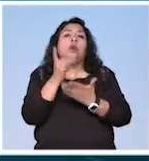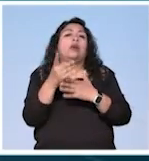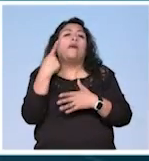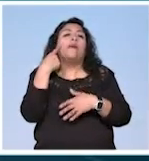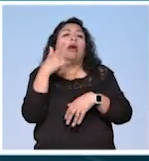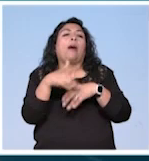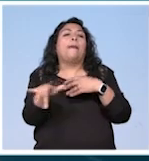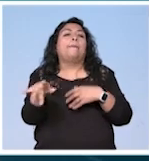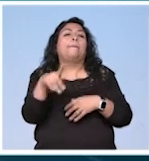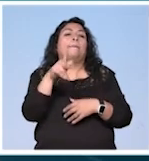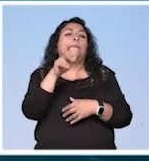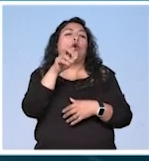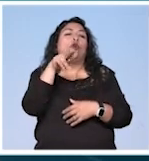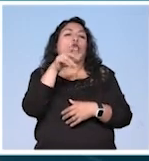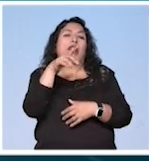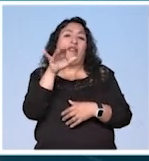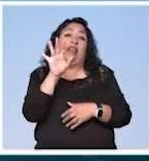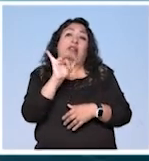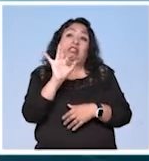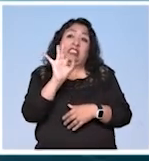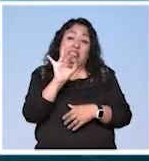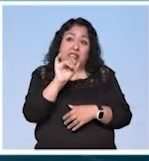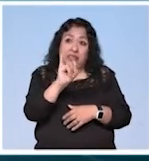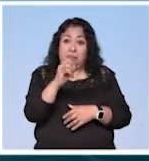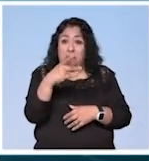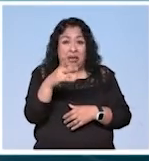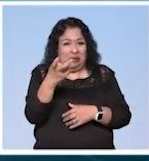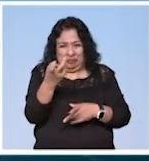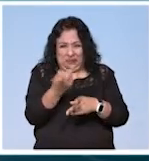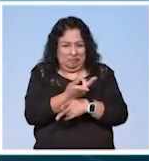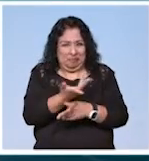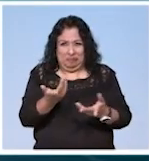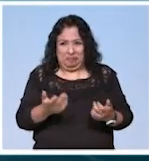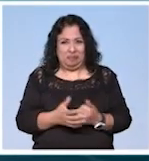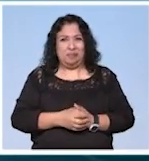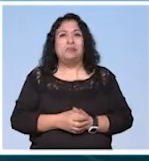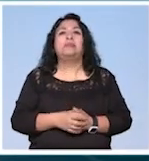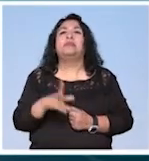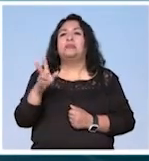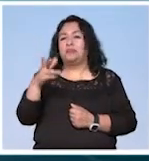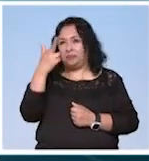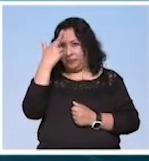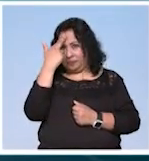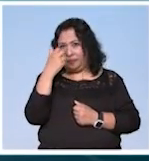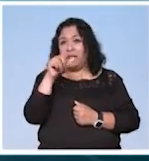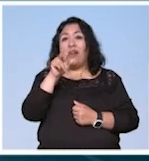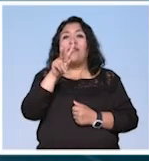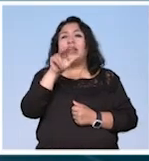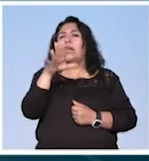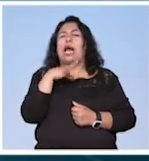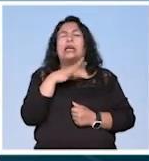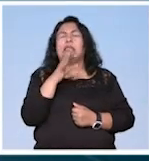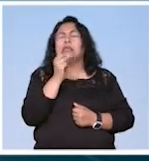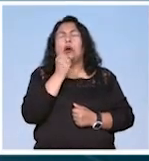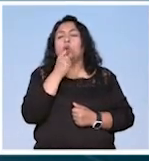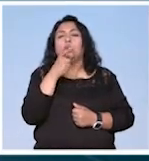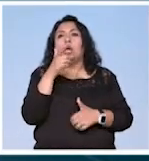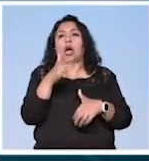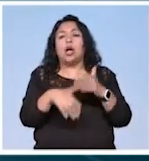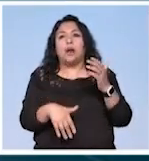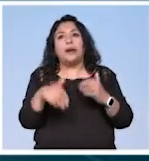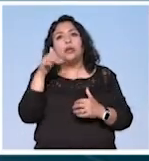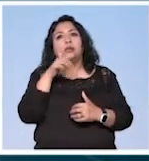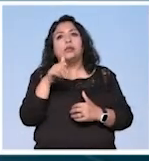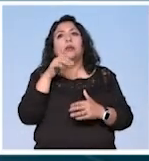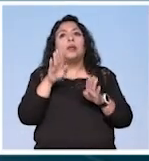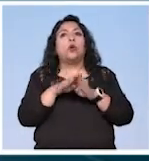pornografía pero no no va a suceder eso efectivamente avelina tenemos unos segundos para despedirnos